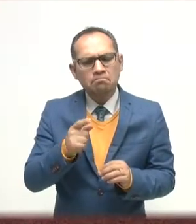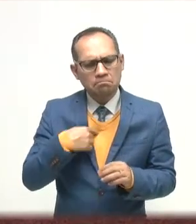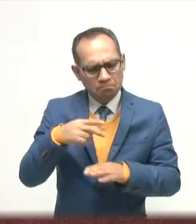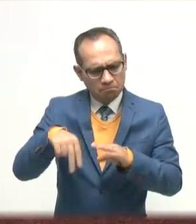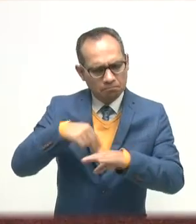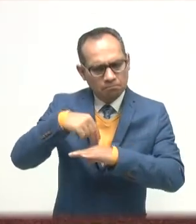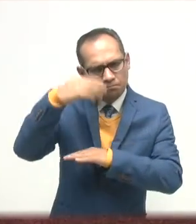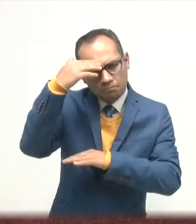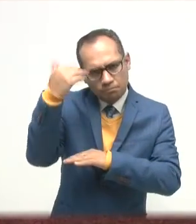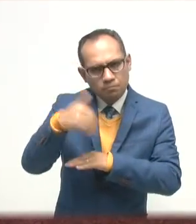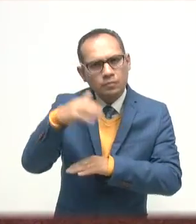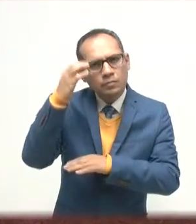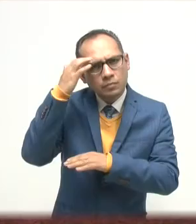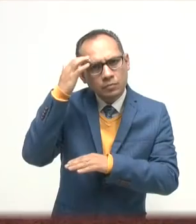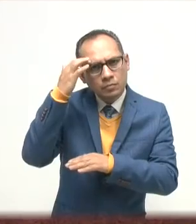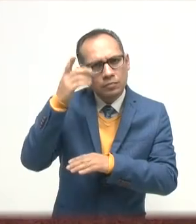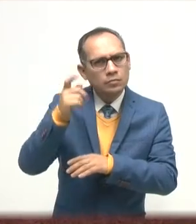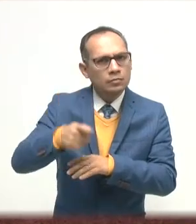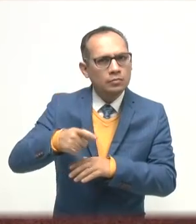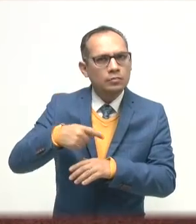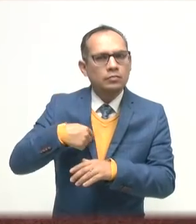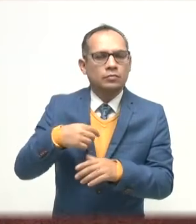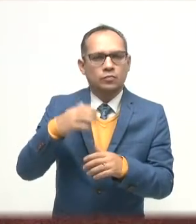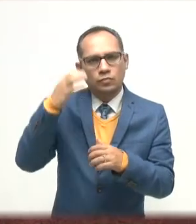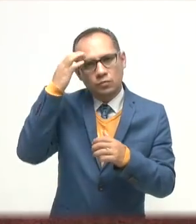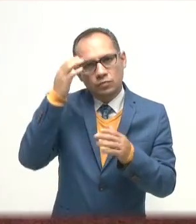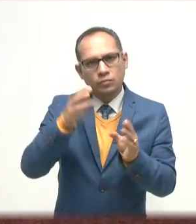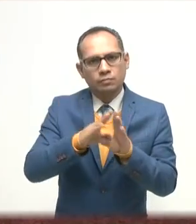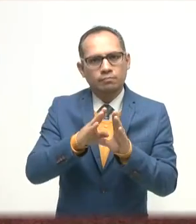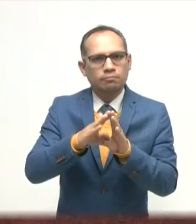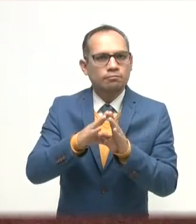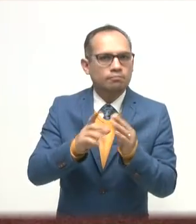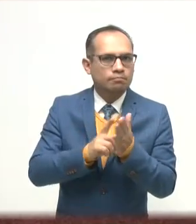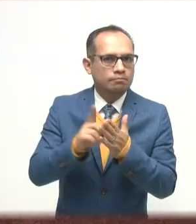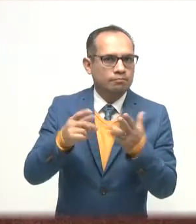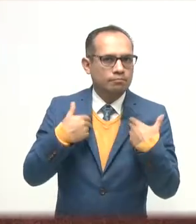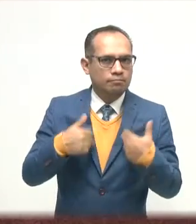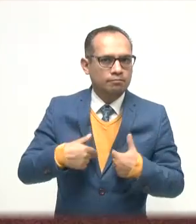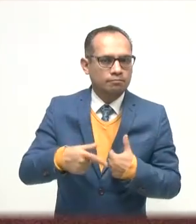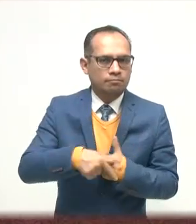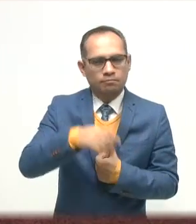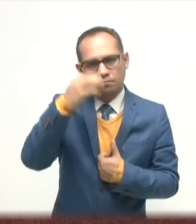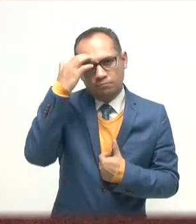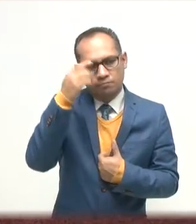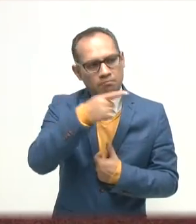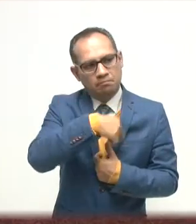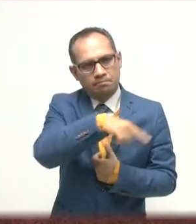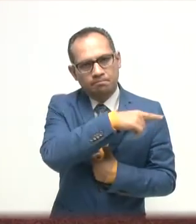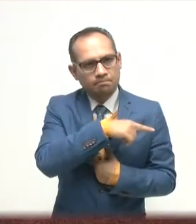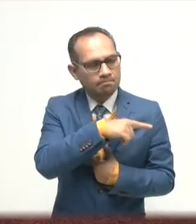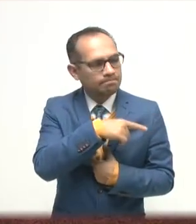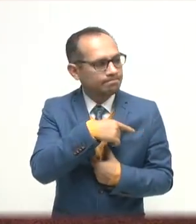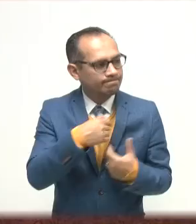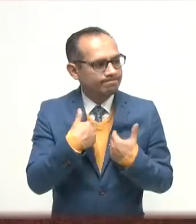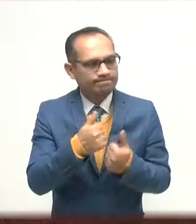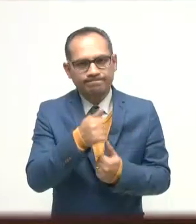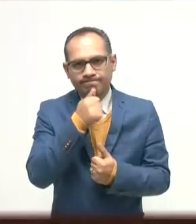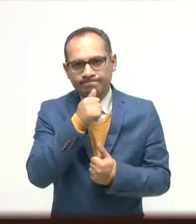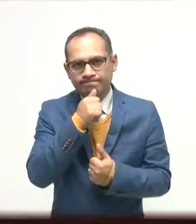y sabemos bien lo que significa la defensa de los derechos humanos cosa que ustedes no han entendido es cuando